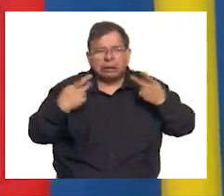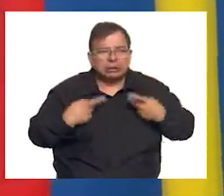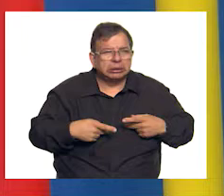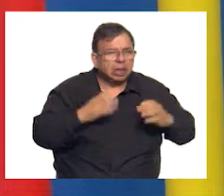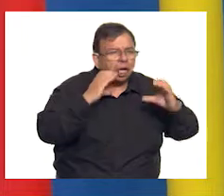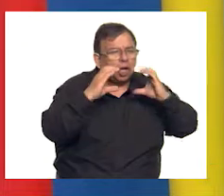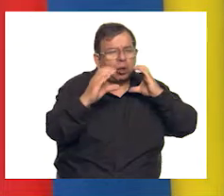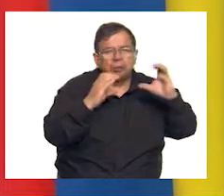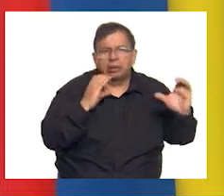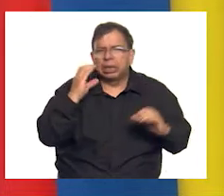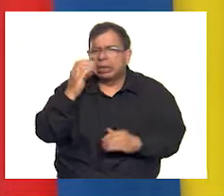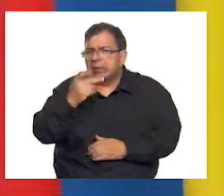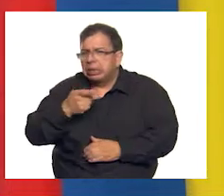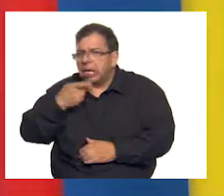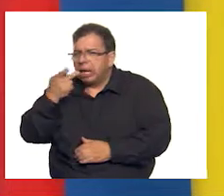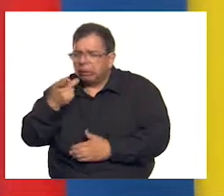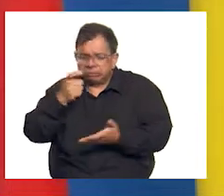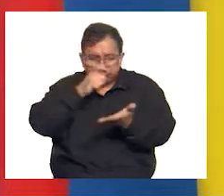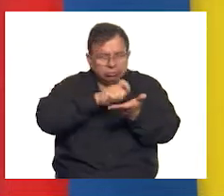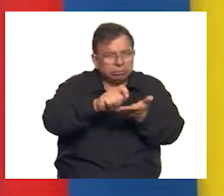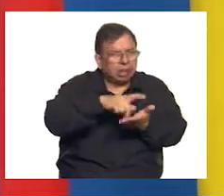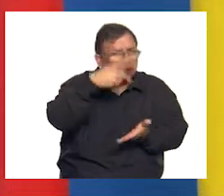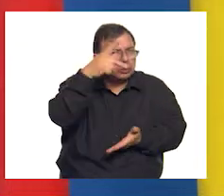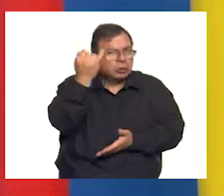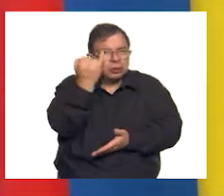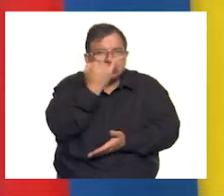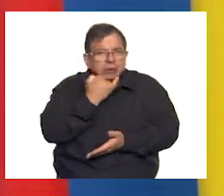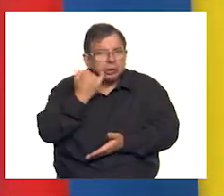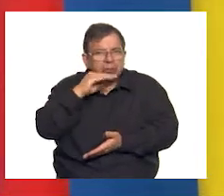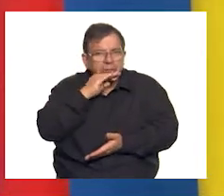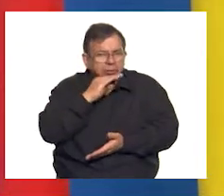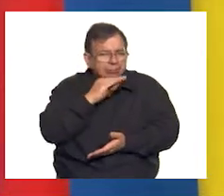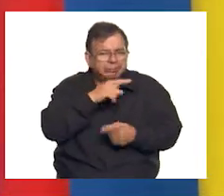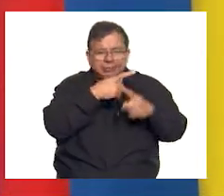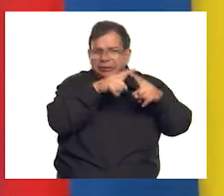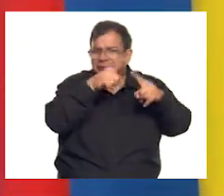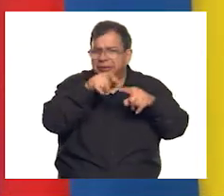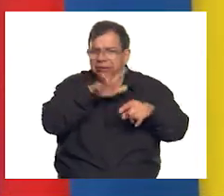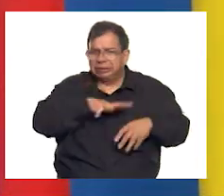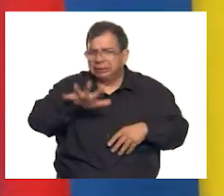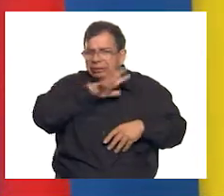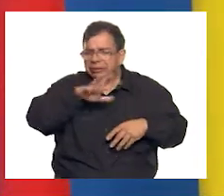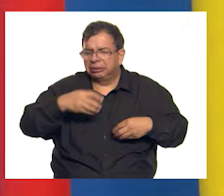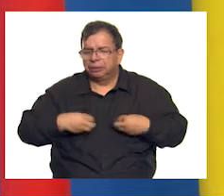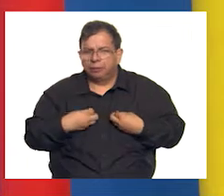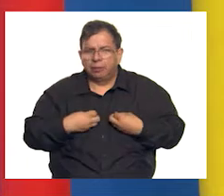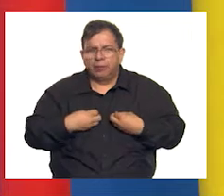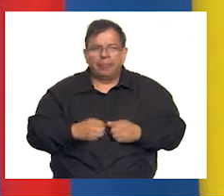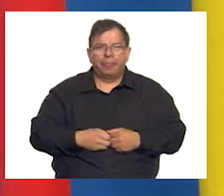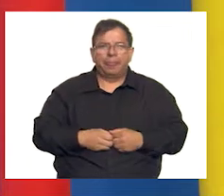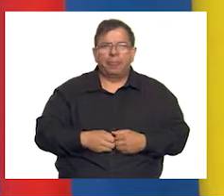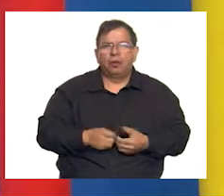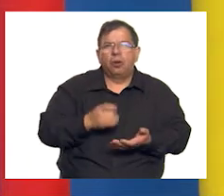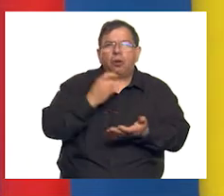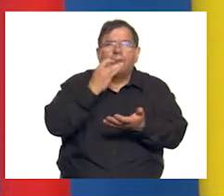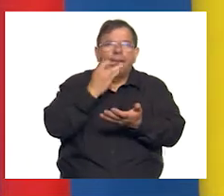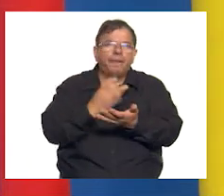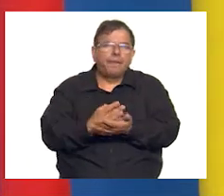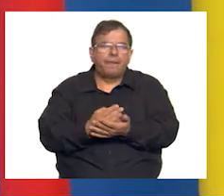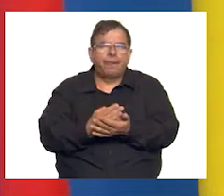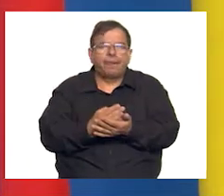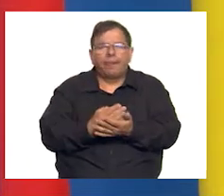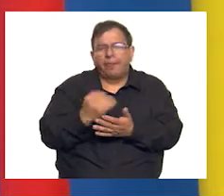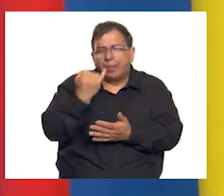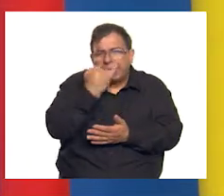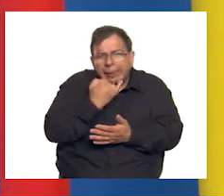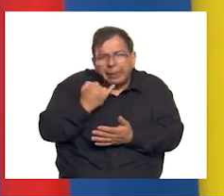comunicarse oralmente y por escrito en su lengua materna en los diferentes ámbitos de su vida. Es decir, no solo considerar que la preservación de